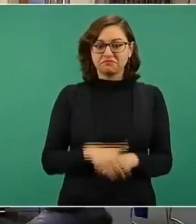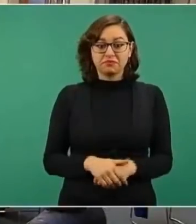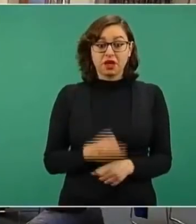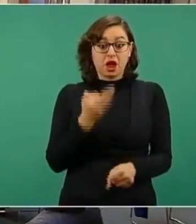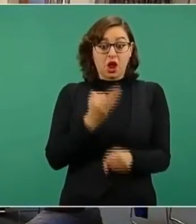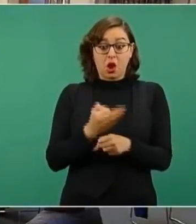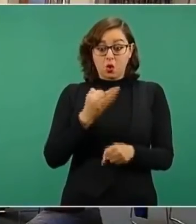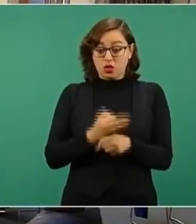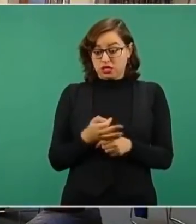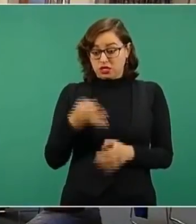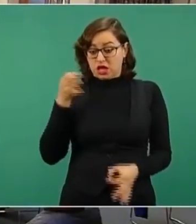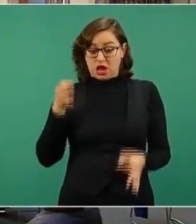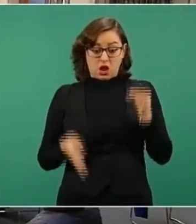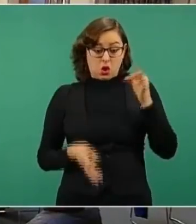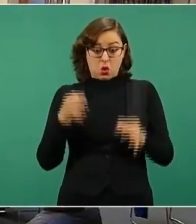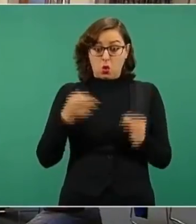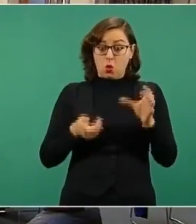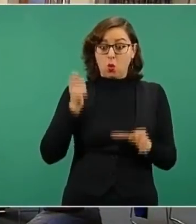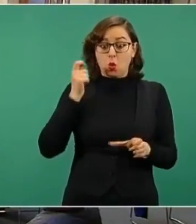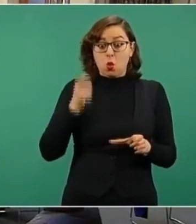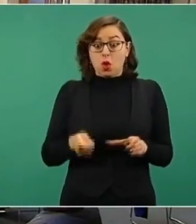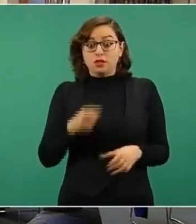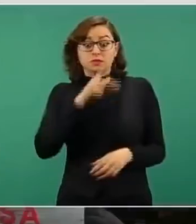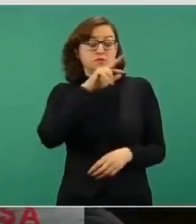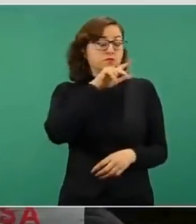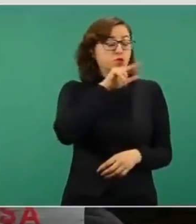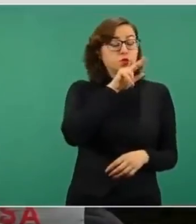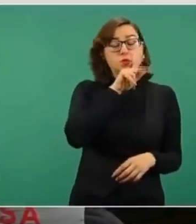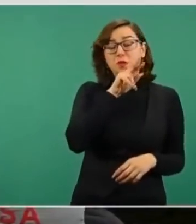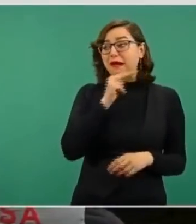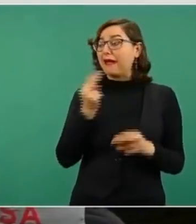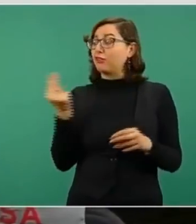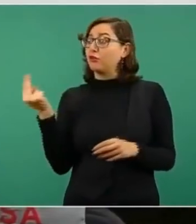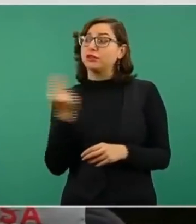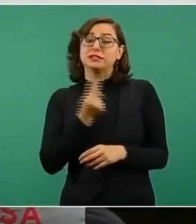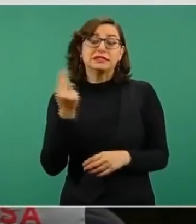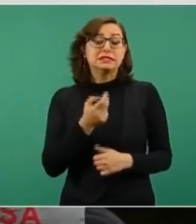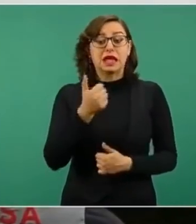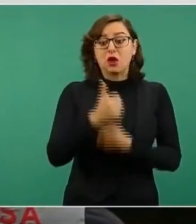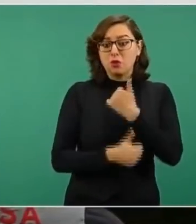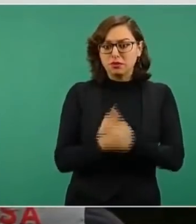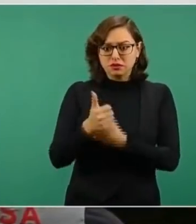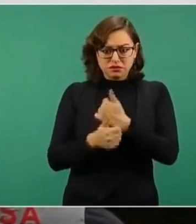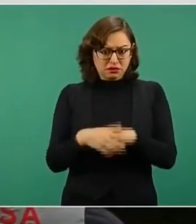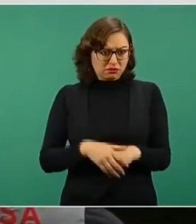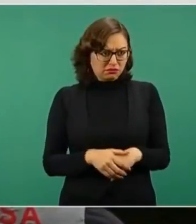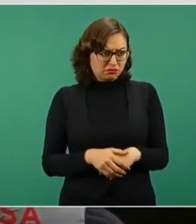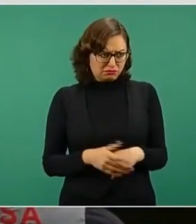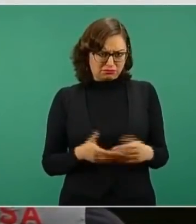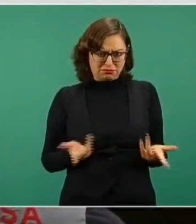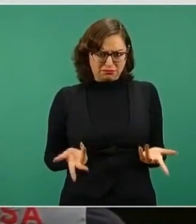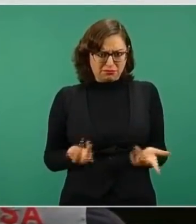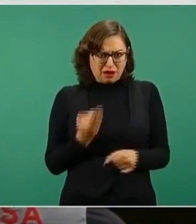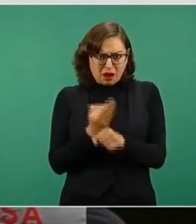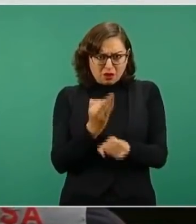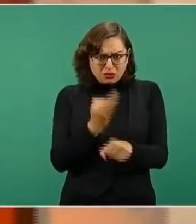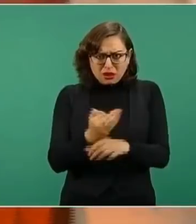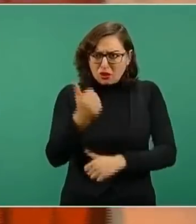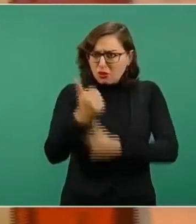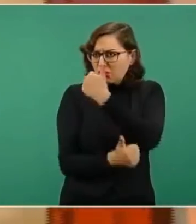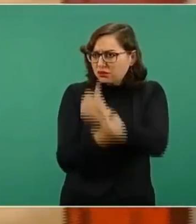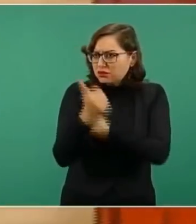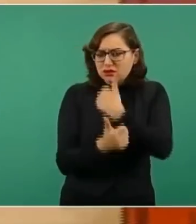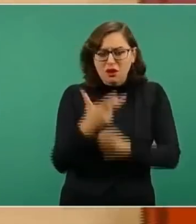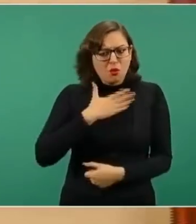tanto por la competencia, ¿no? Yo quisiera que analizaran esto. Esto no es una competencia desleal. Esos que otorgaron esos